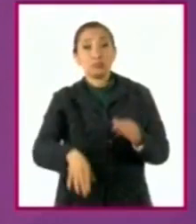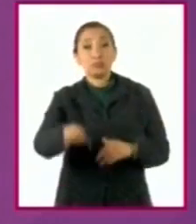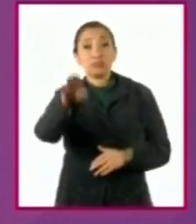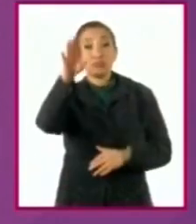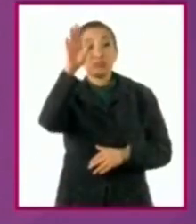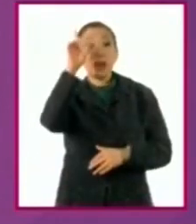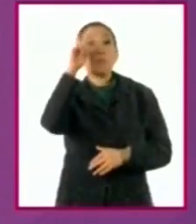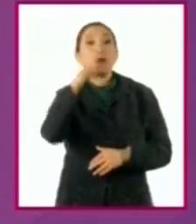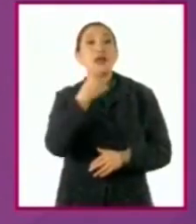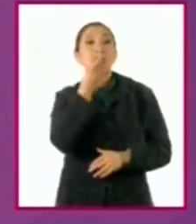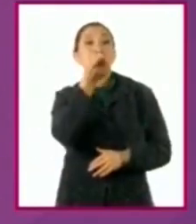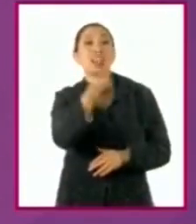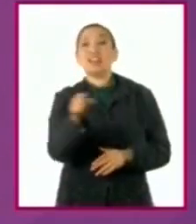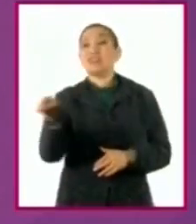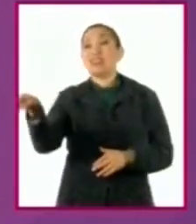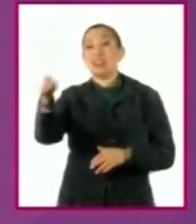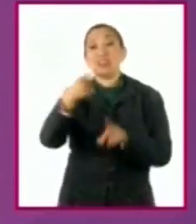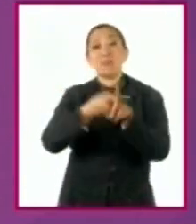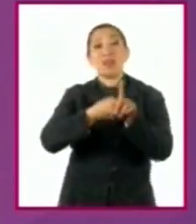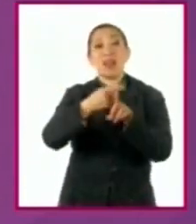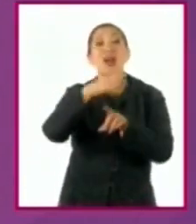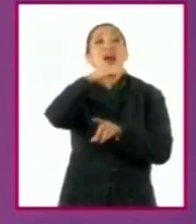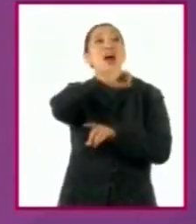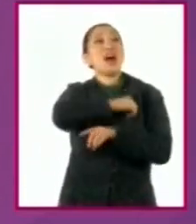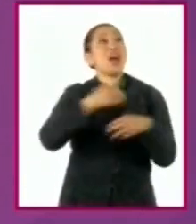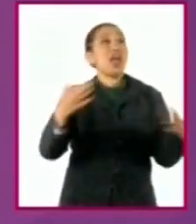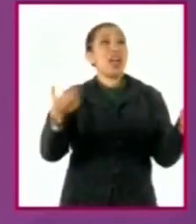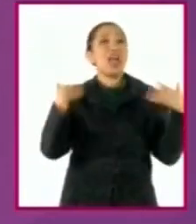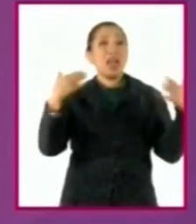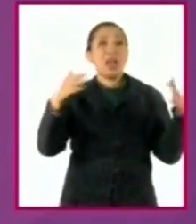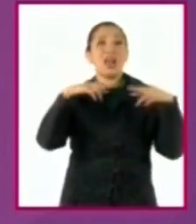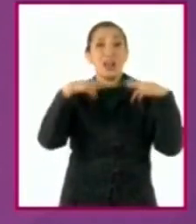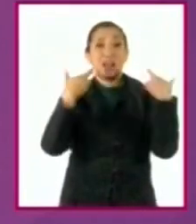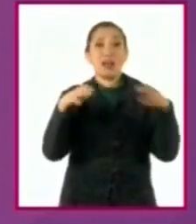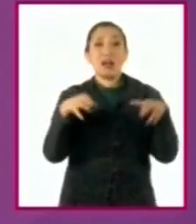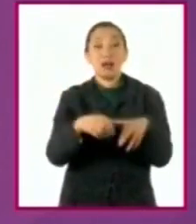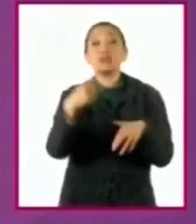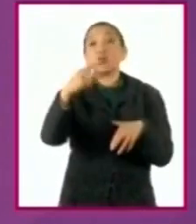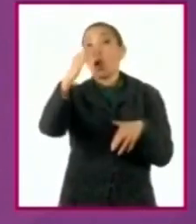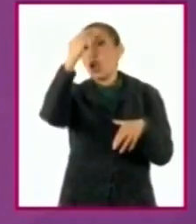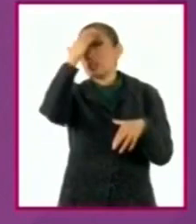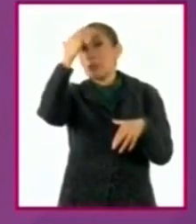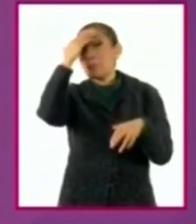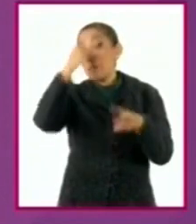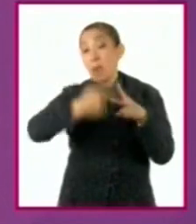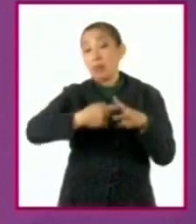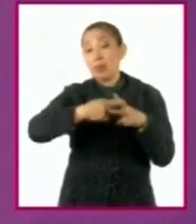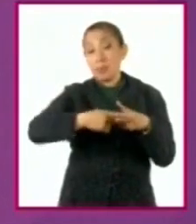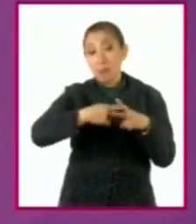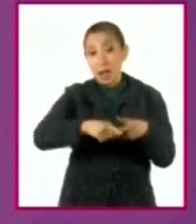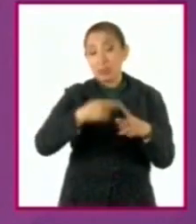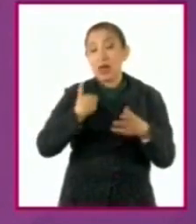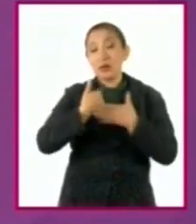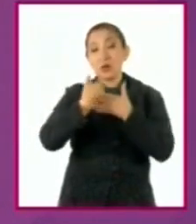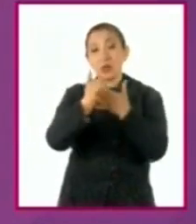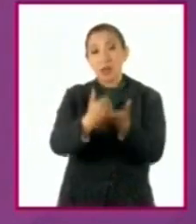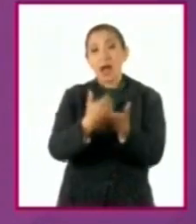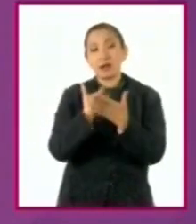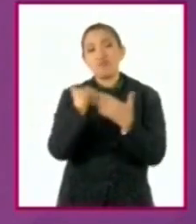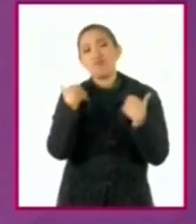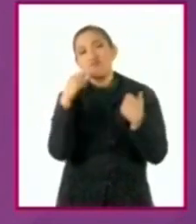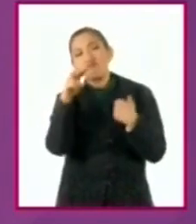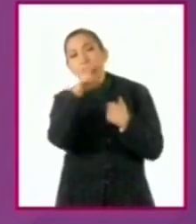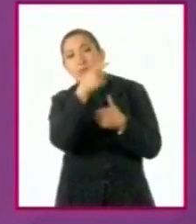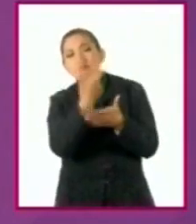mano para quejarse de la temperatura de la sala en que sesionaban, sus conocimientos de matemáticas le permitieron comprender